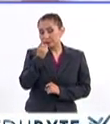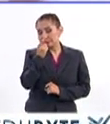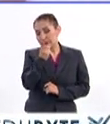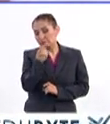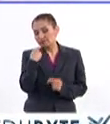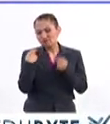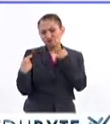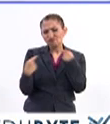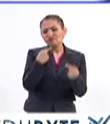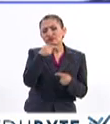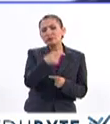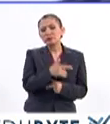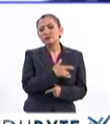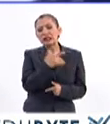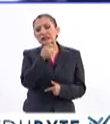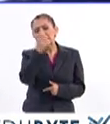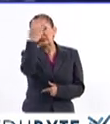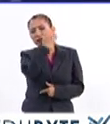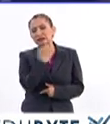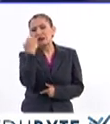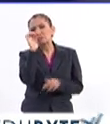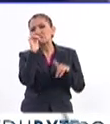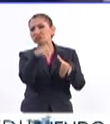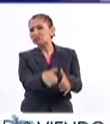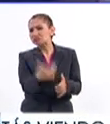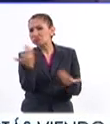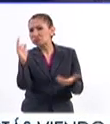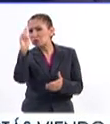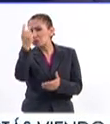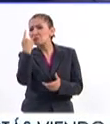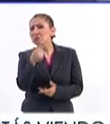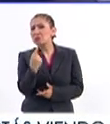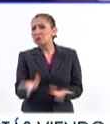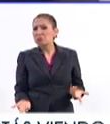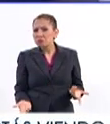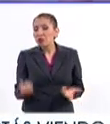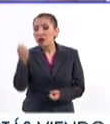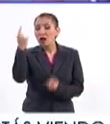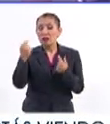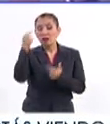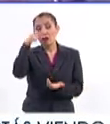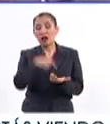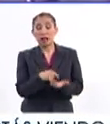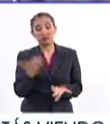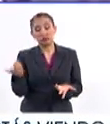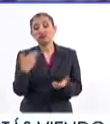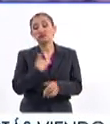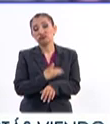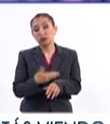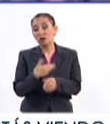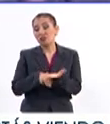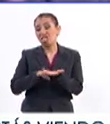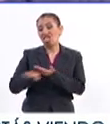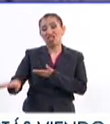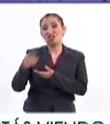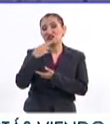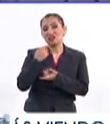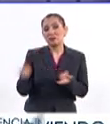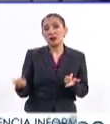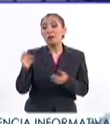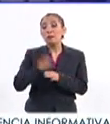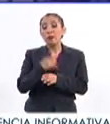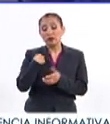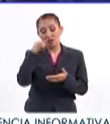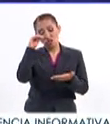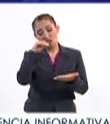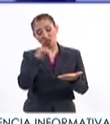puesto a debate el sentido de los exámenes de admisión al nivel superior. Algunos lo consideran un mecanismo excluyente, no solo porque